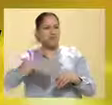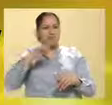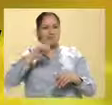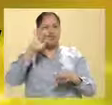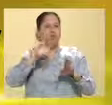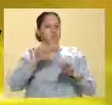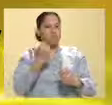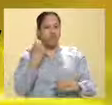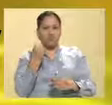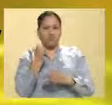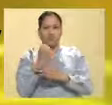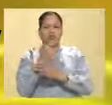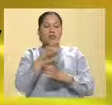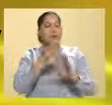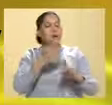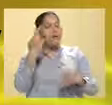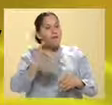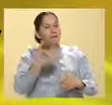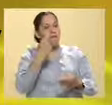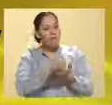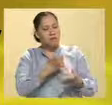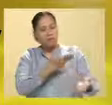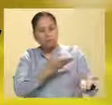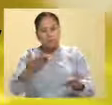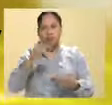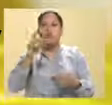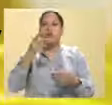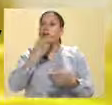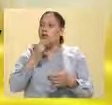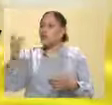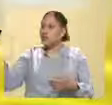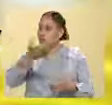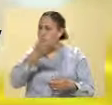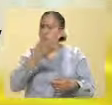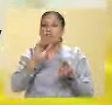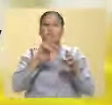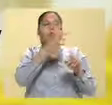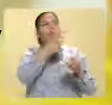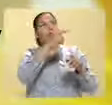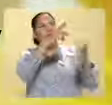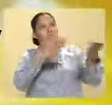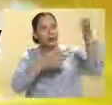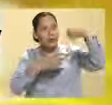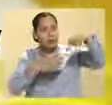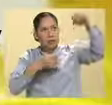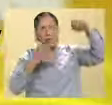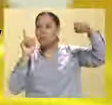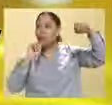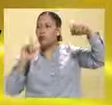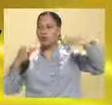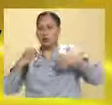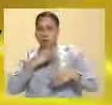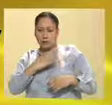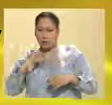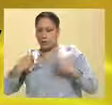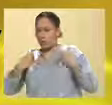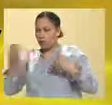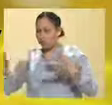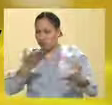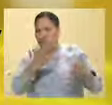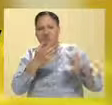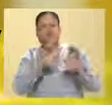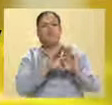veces forzadamente a estas mujeres, a estos hombres, desafortunadamente a veces a niños y adolescentes, a ejercer un